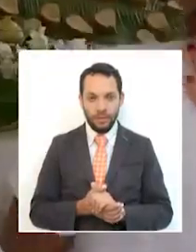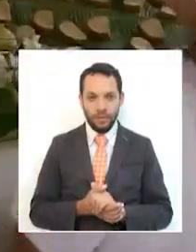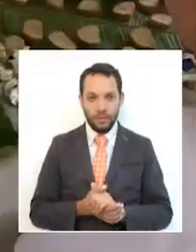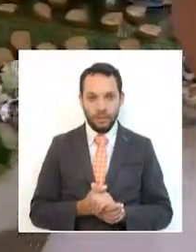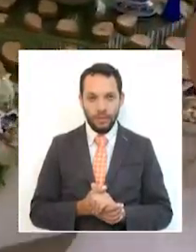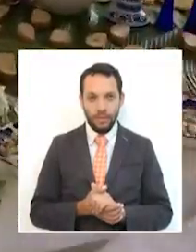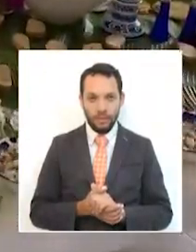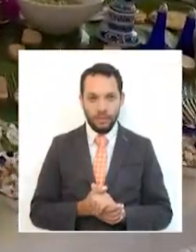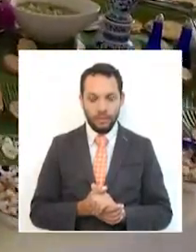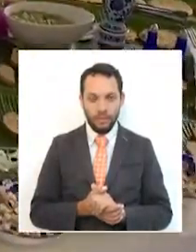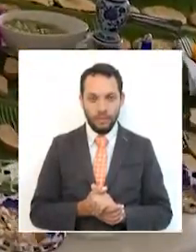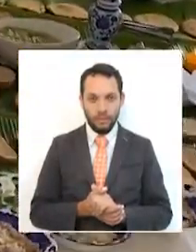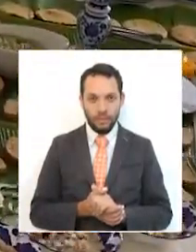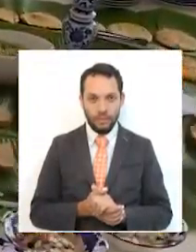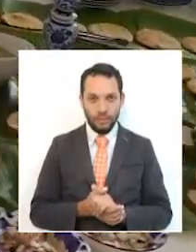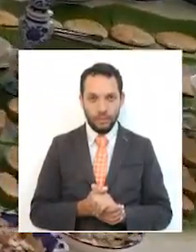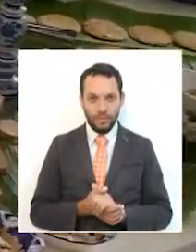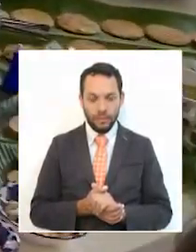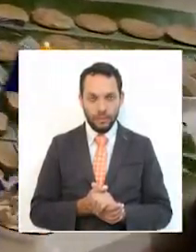i